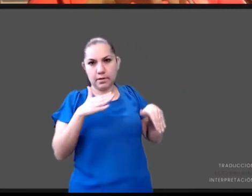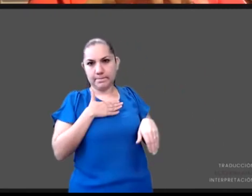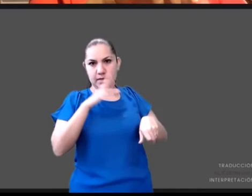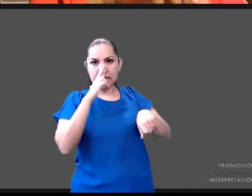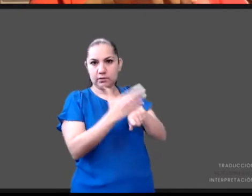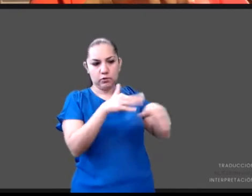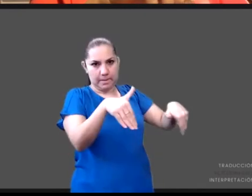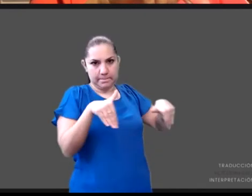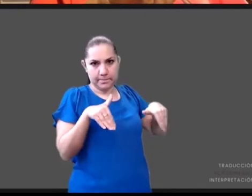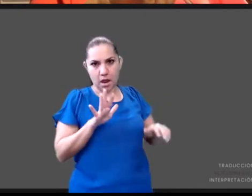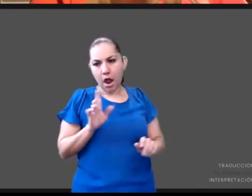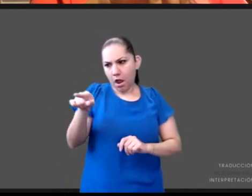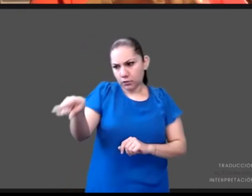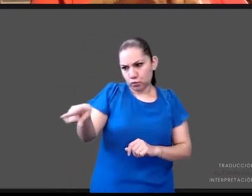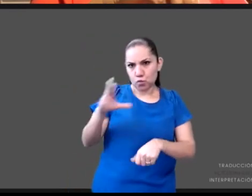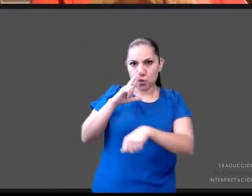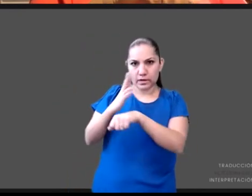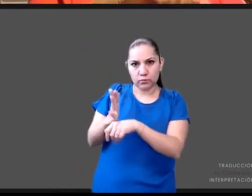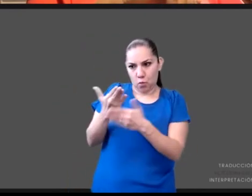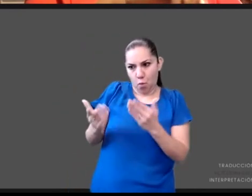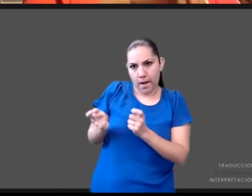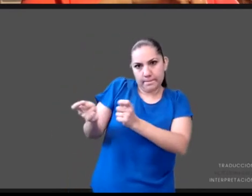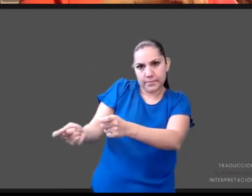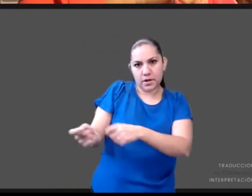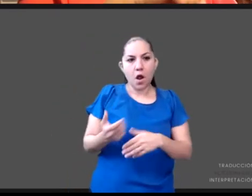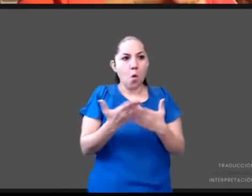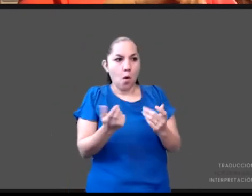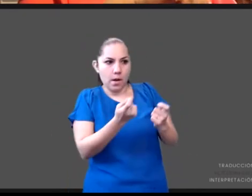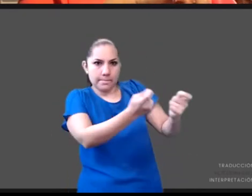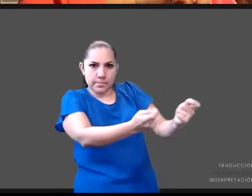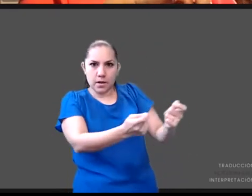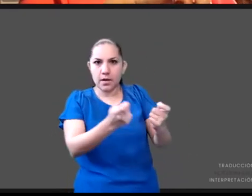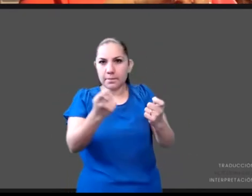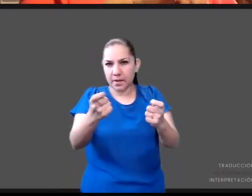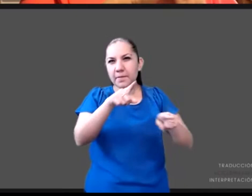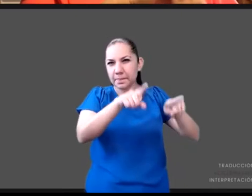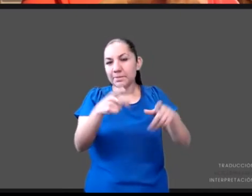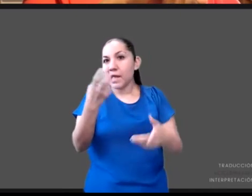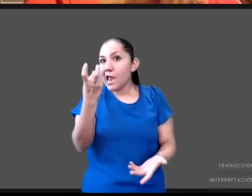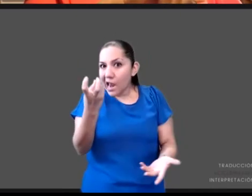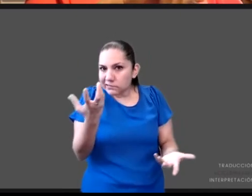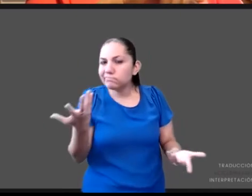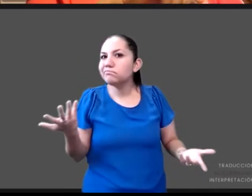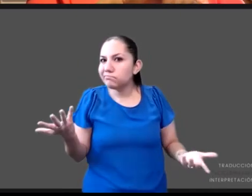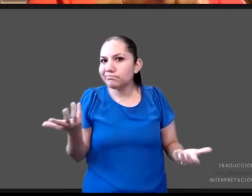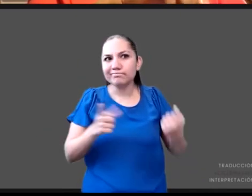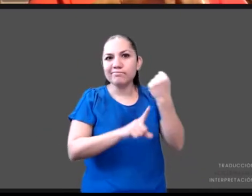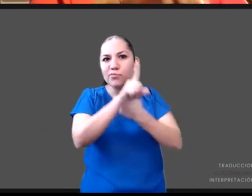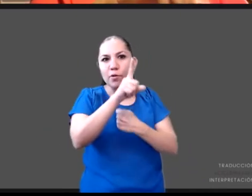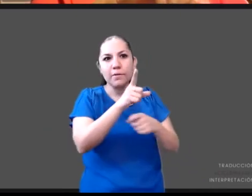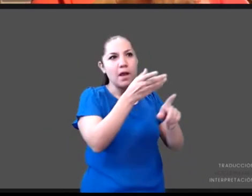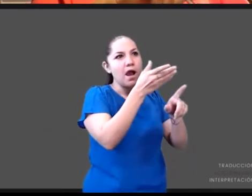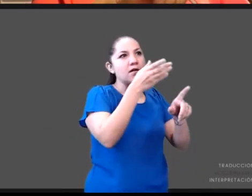instituciones privadas, pero al que tienen acceso la gran mayoría de la población. Ese es un gran problema. También quisiera